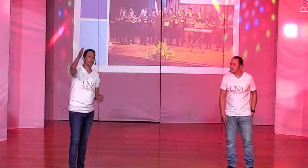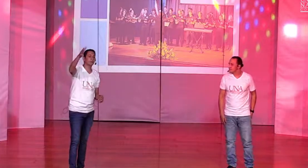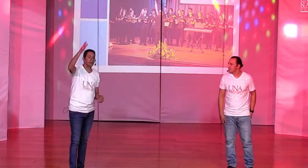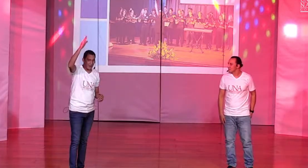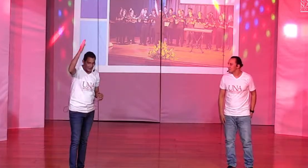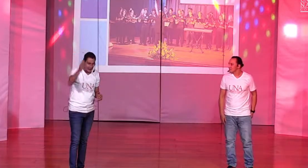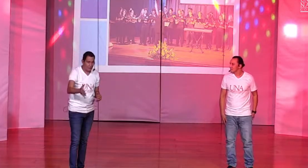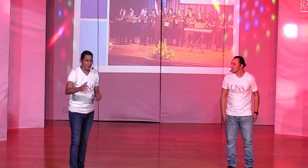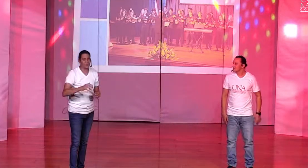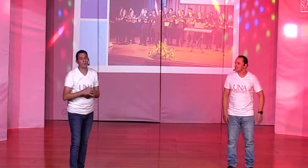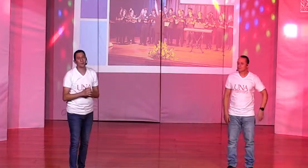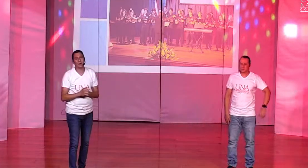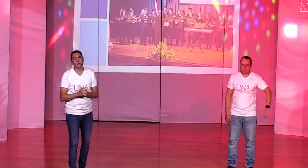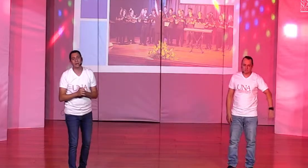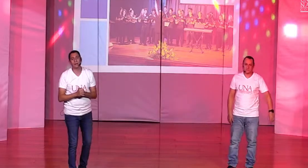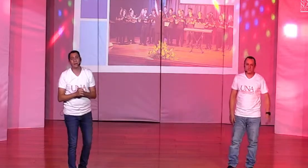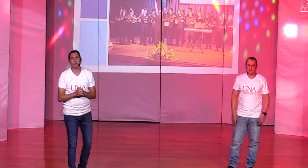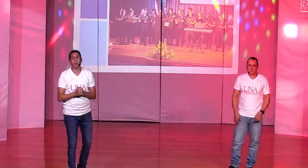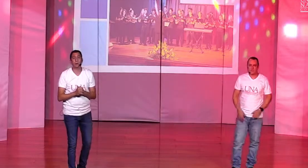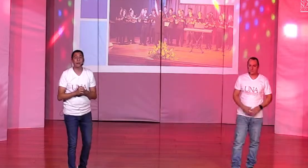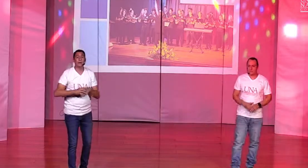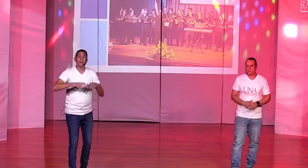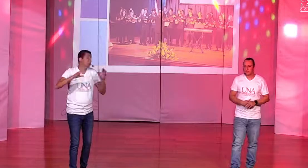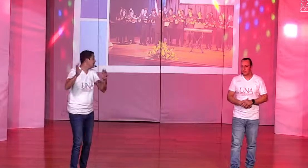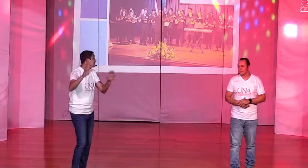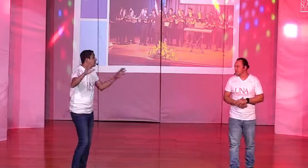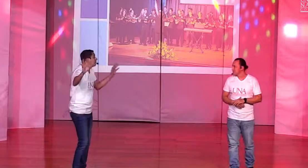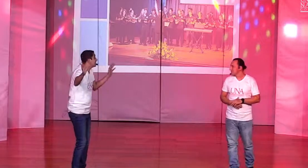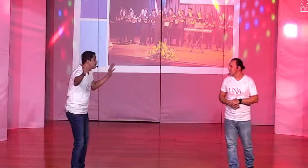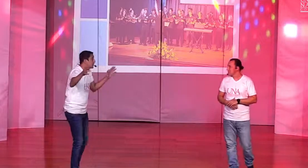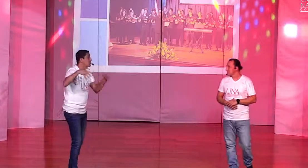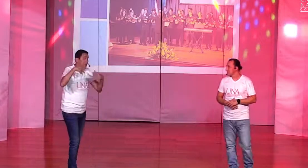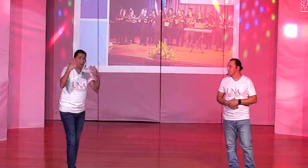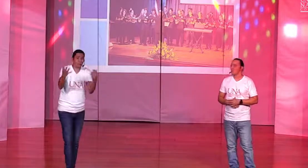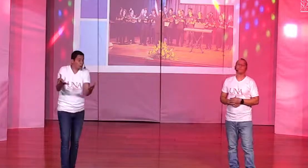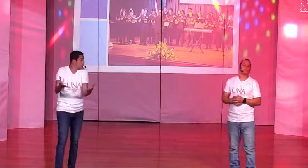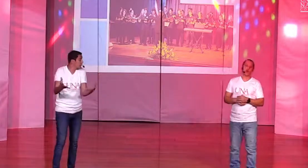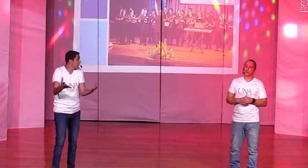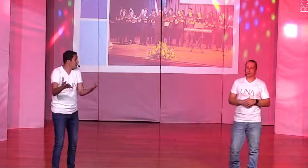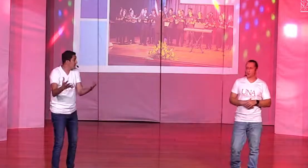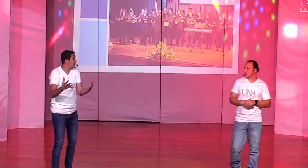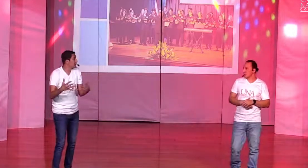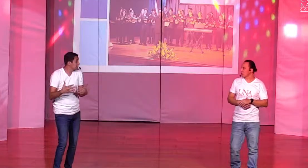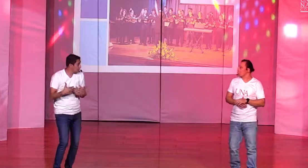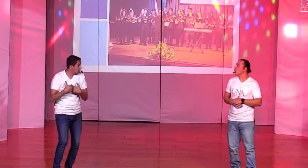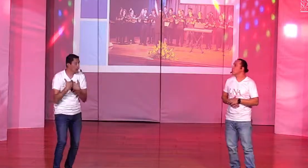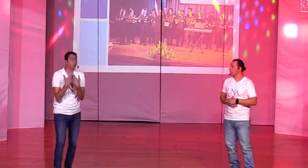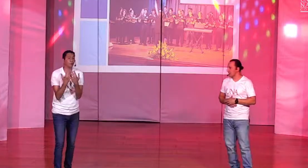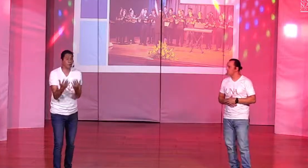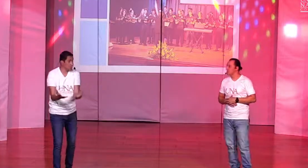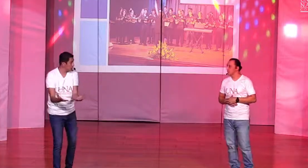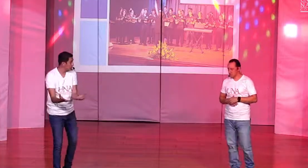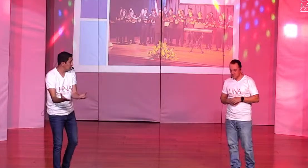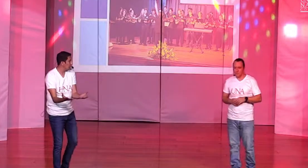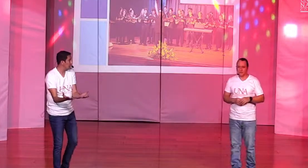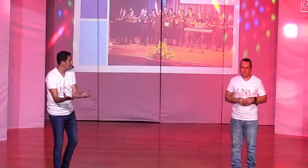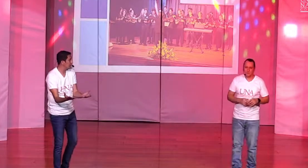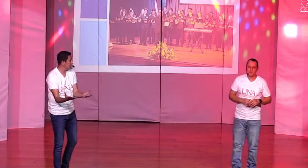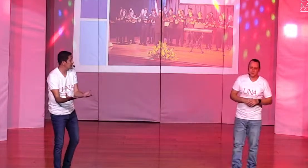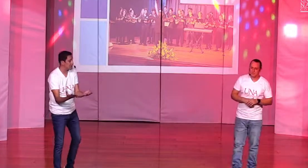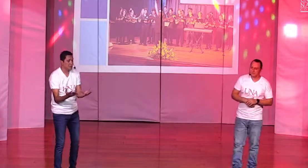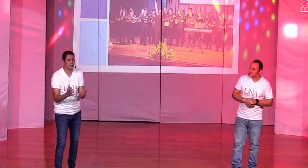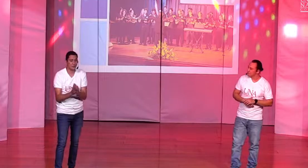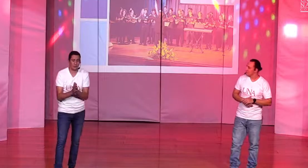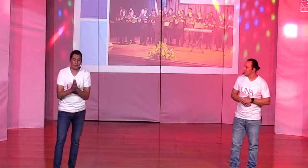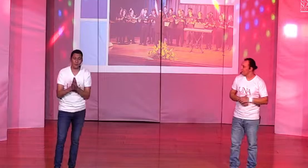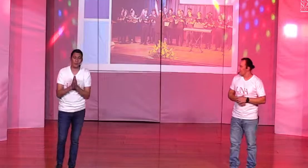estamos informando que aquí en la Universidad Nacional está el artículo 9 y no les estamos mandando a que pierdan cursos. No, por supuesto, les que no, estamos todo dando lo contrario, información para, sí, que puedan